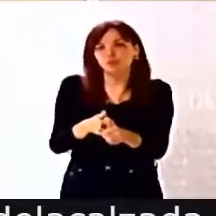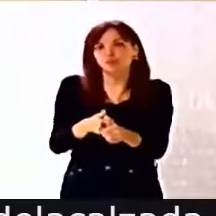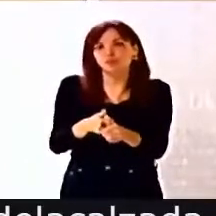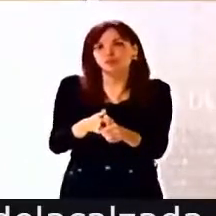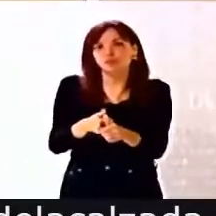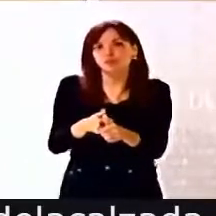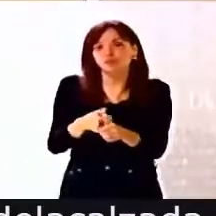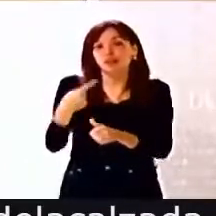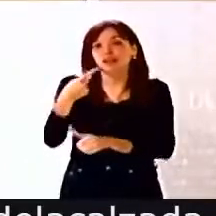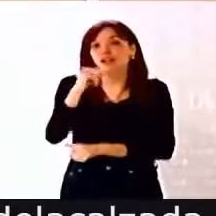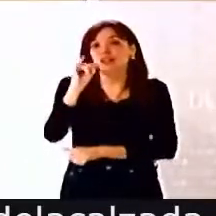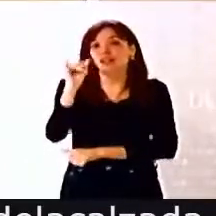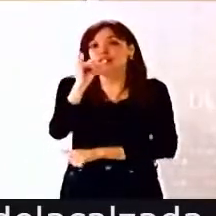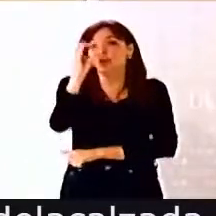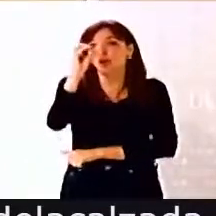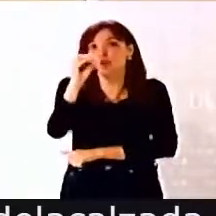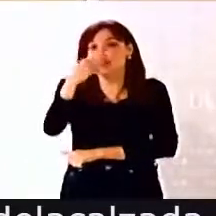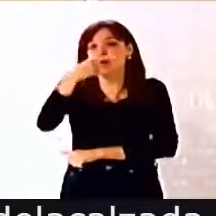Guijo de Galisteo